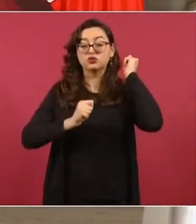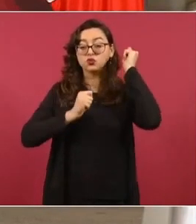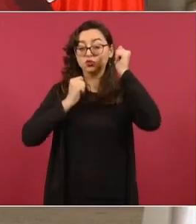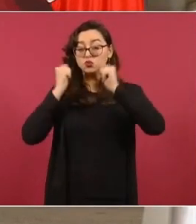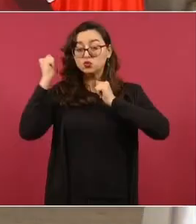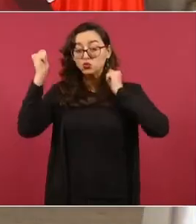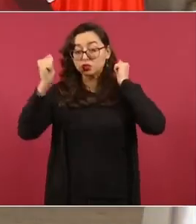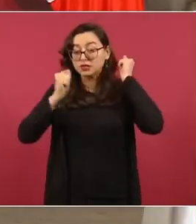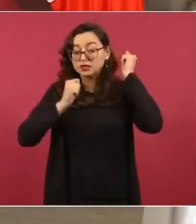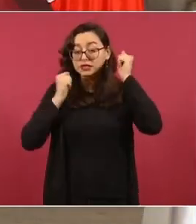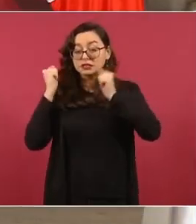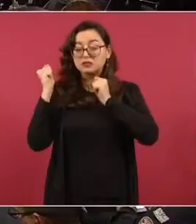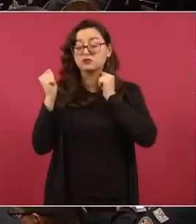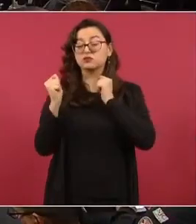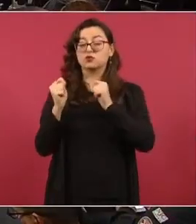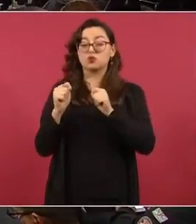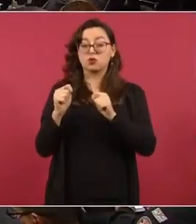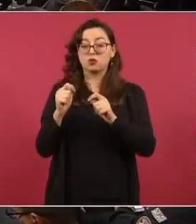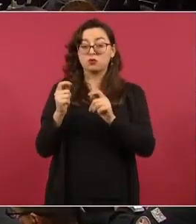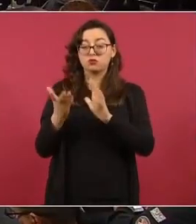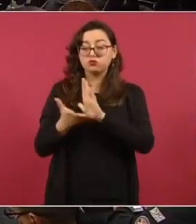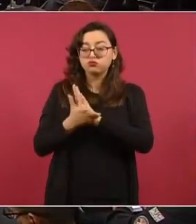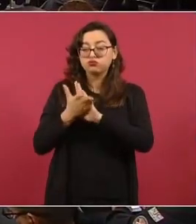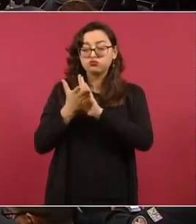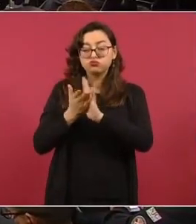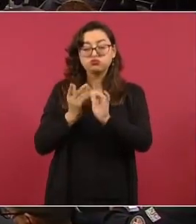Empieza el proyecto de construcción